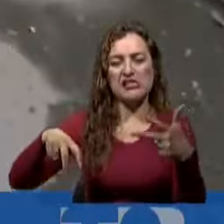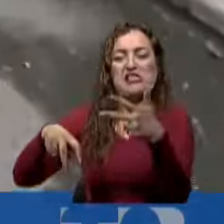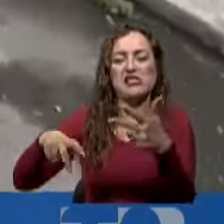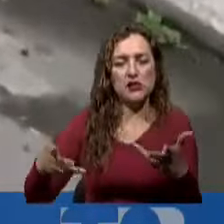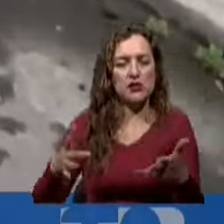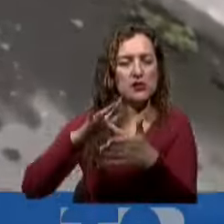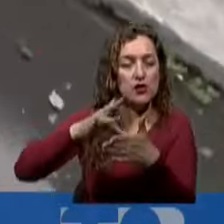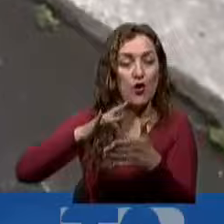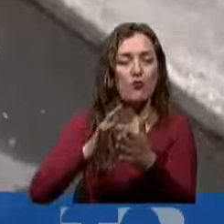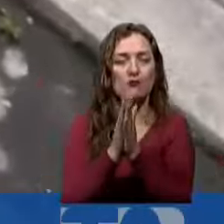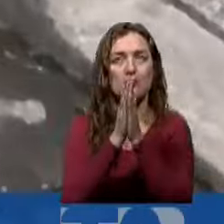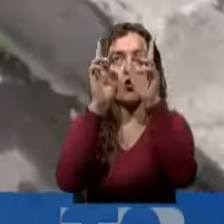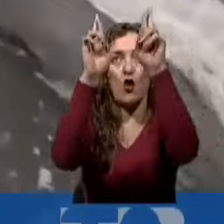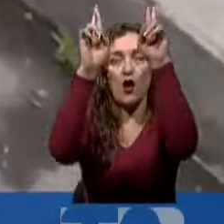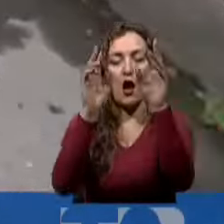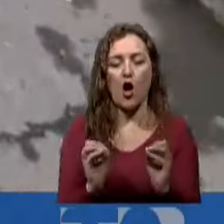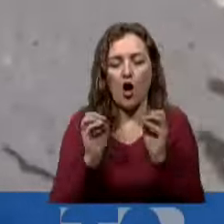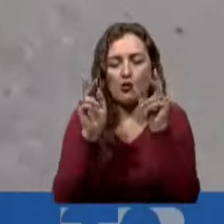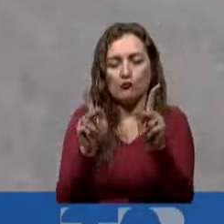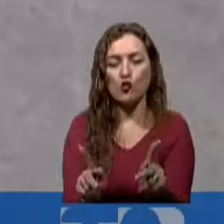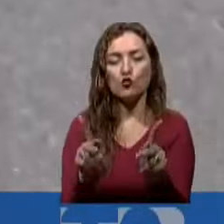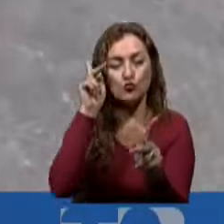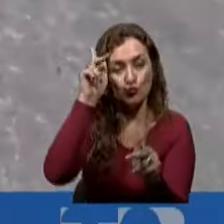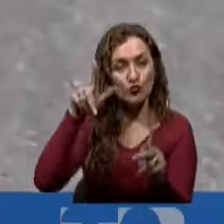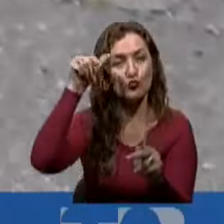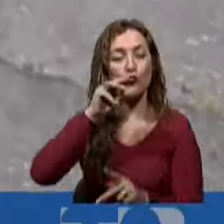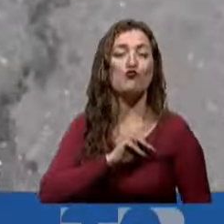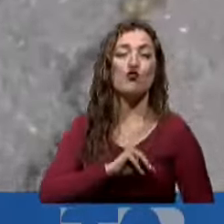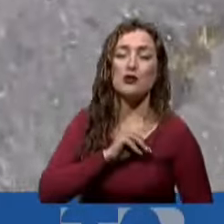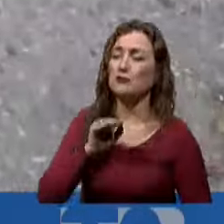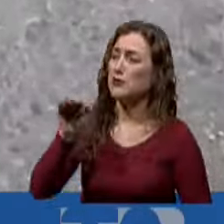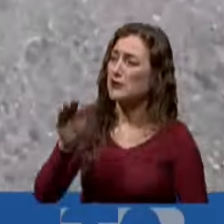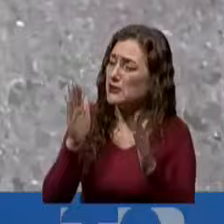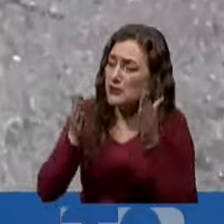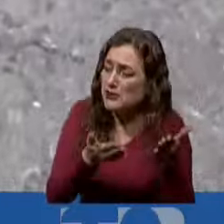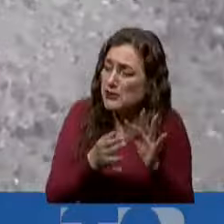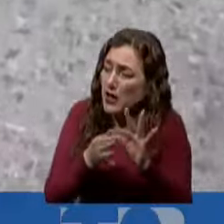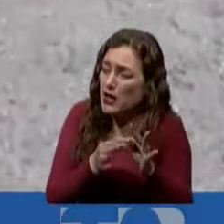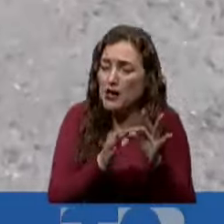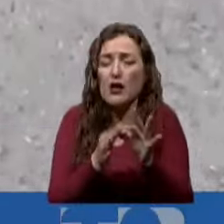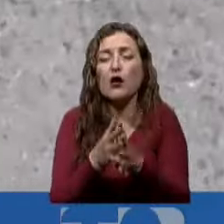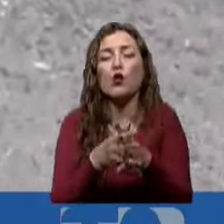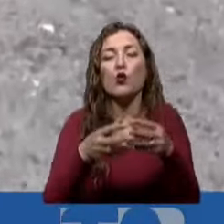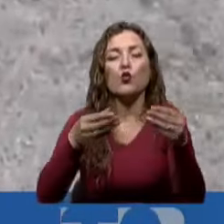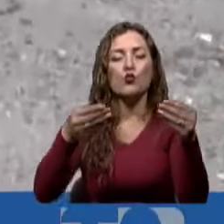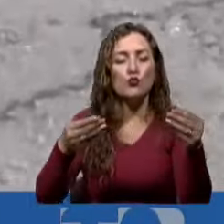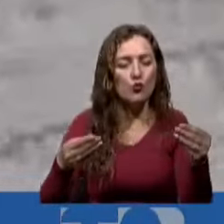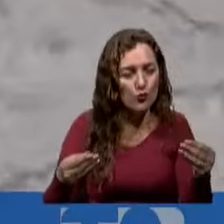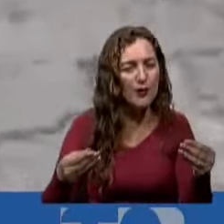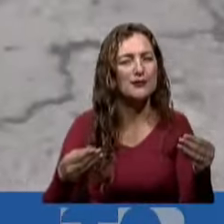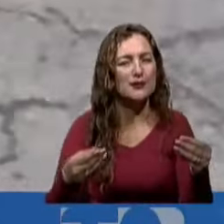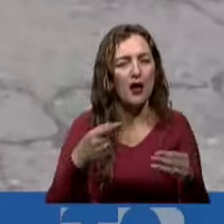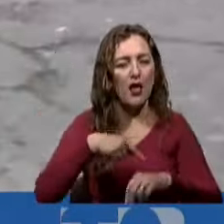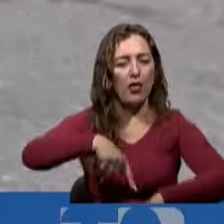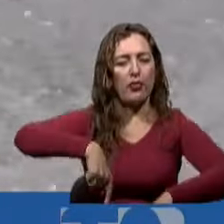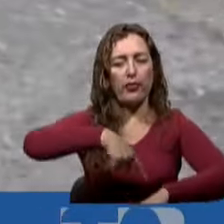sea la oportunidad para que el gobierno municipal nos dé atención y podamos solucionar este problema que ya lleva